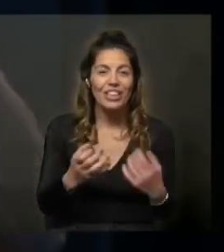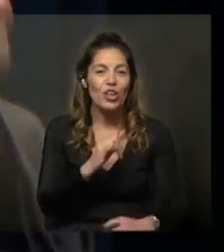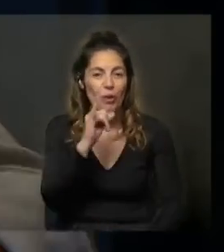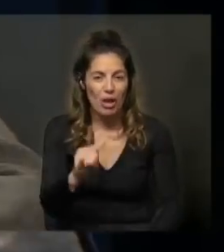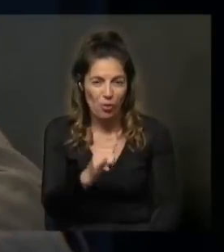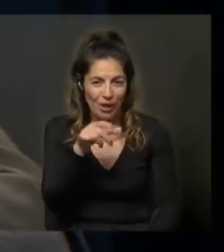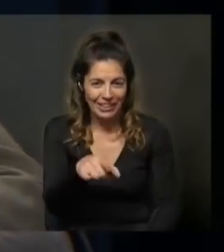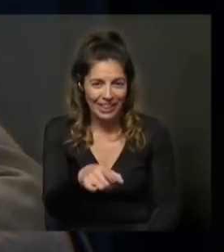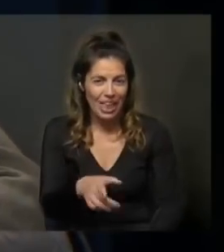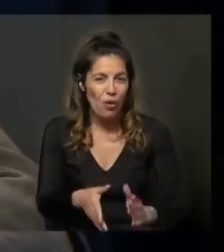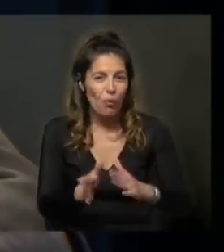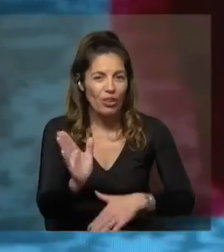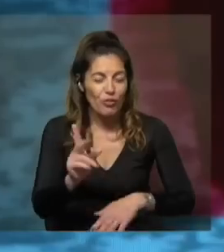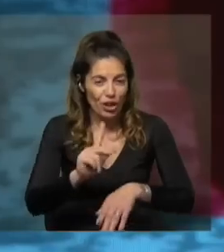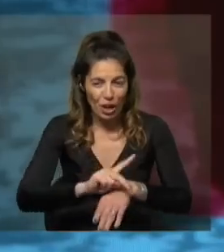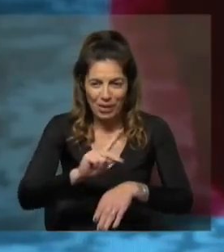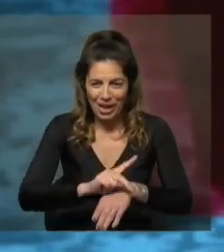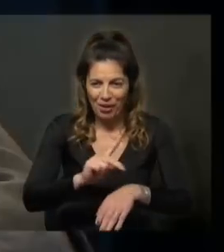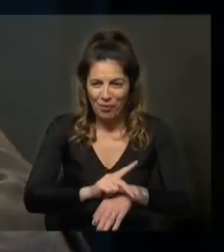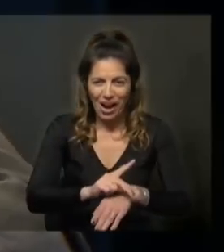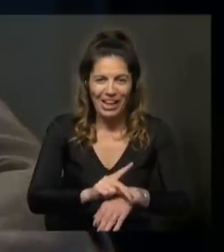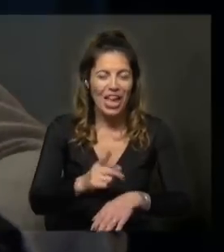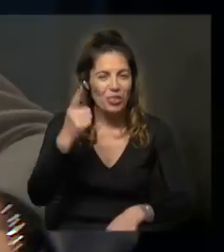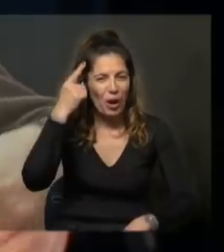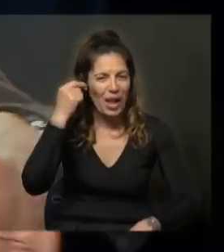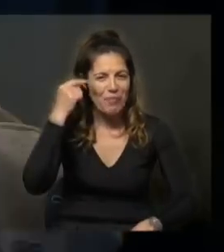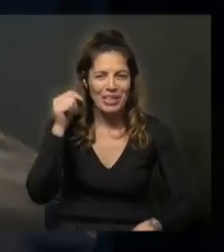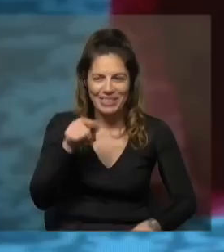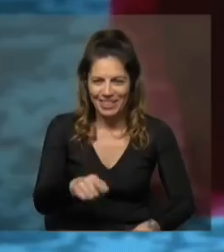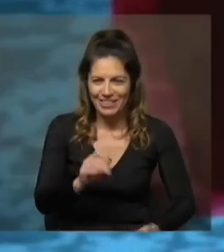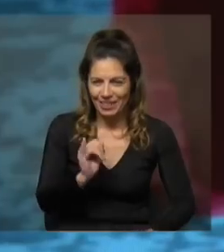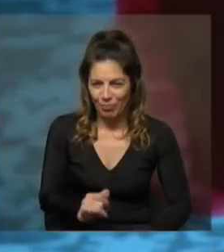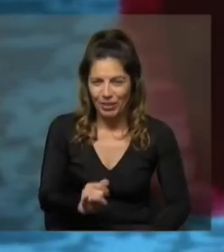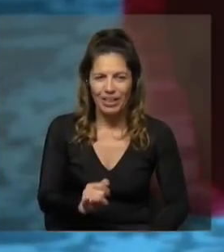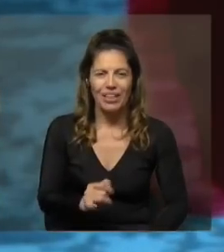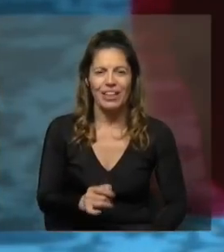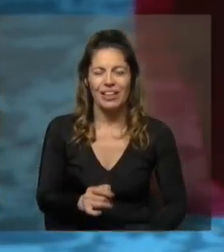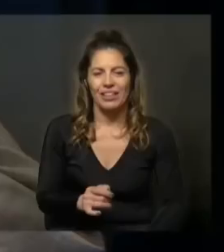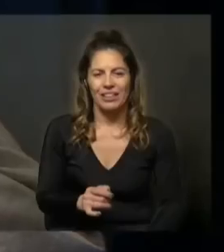de cuando fueron a Paraguay toda la experiencia este